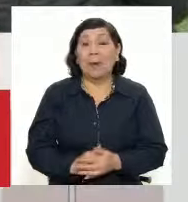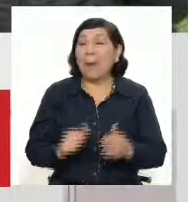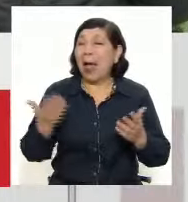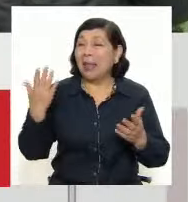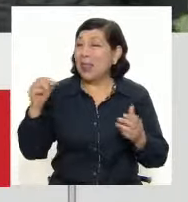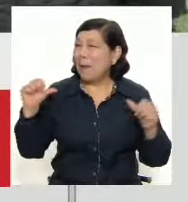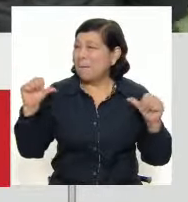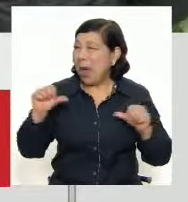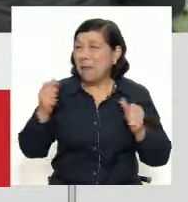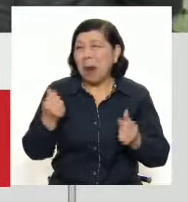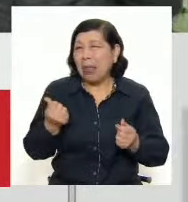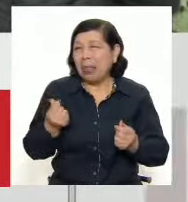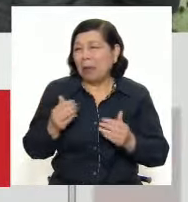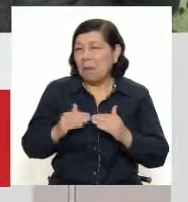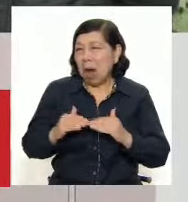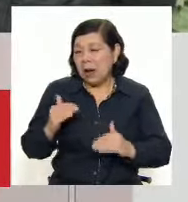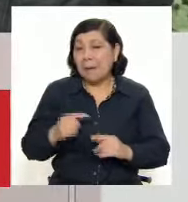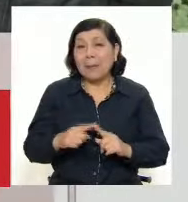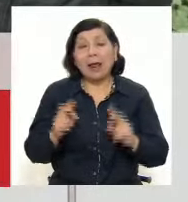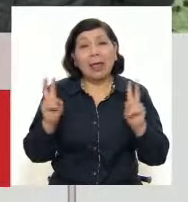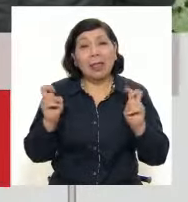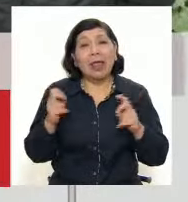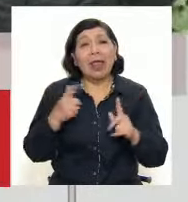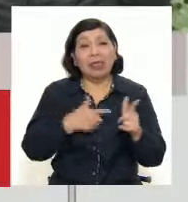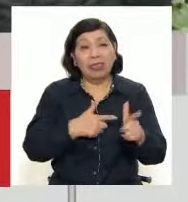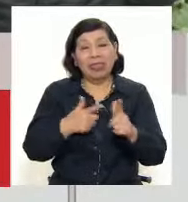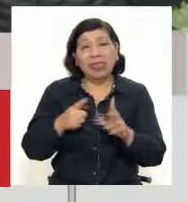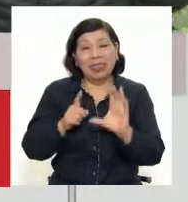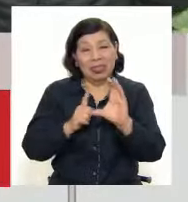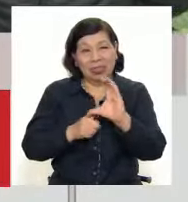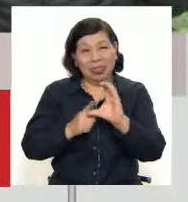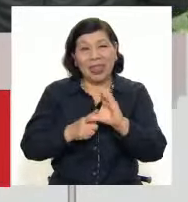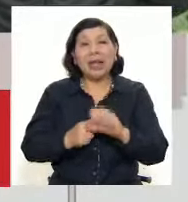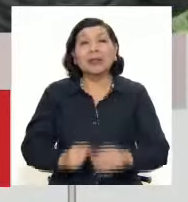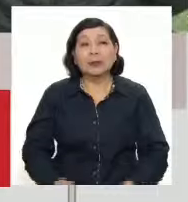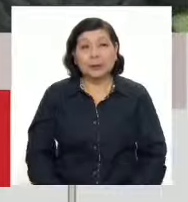pésimo, y el tema del terrorismo.